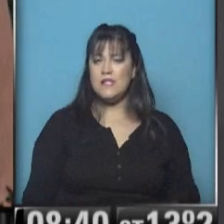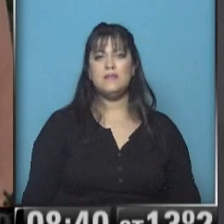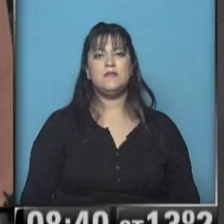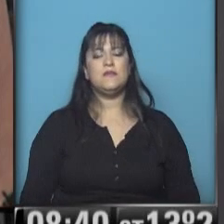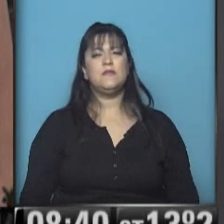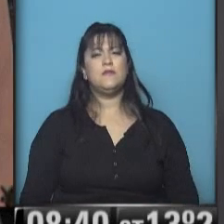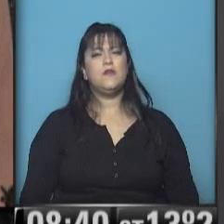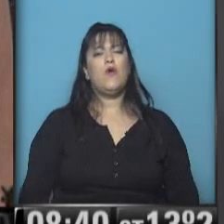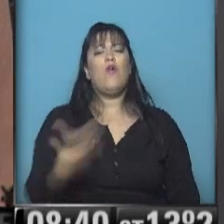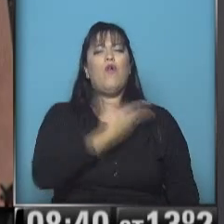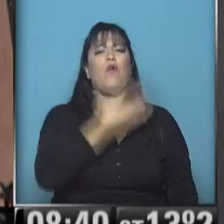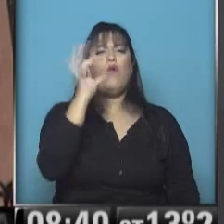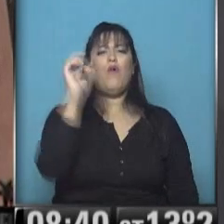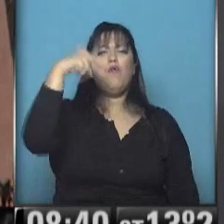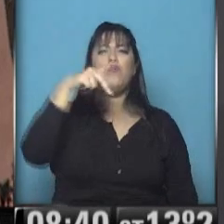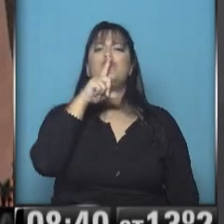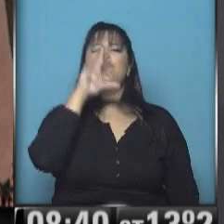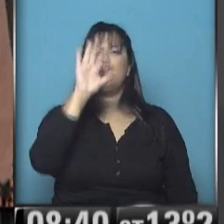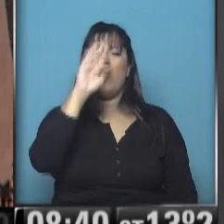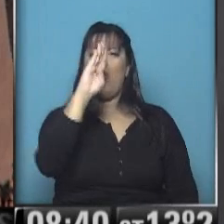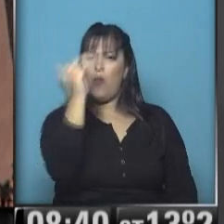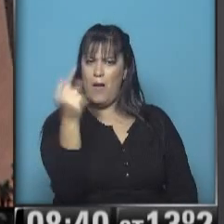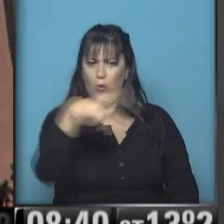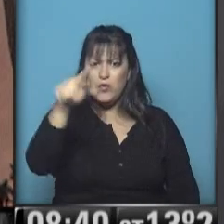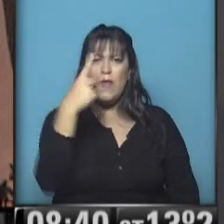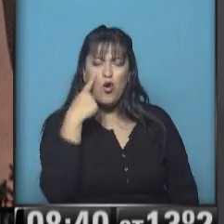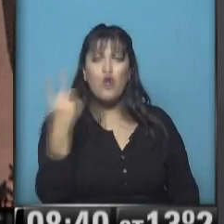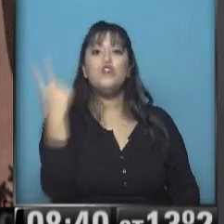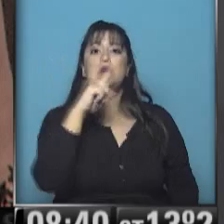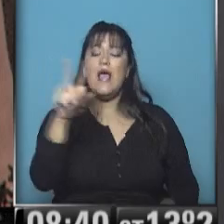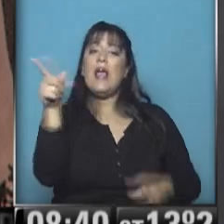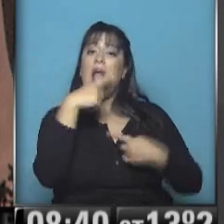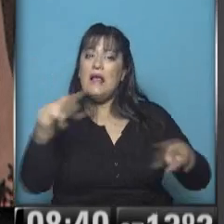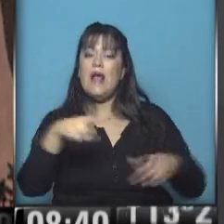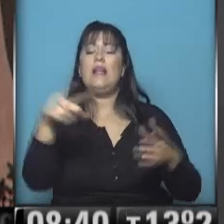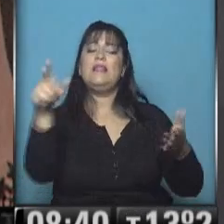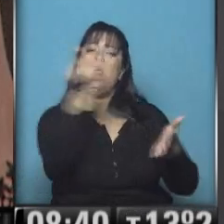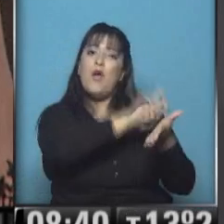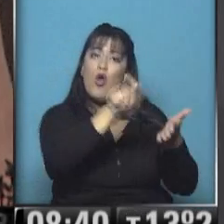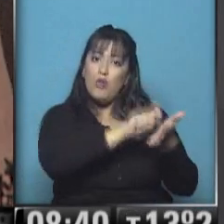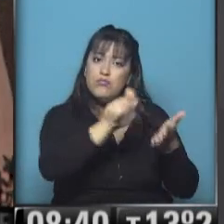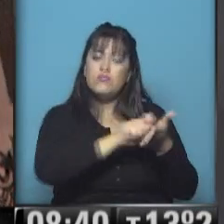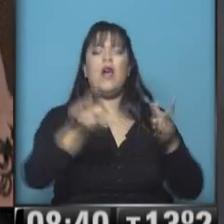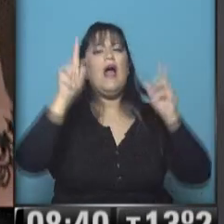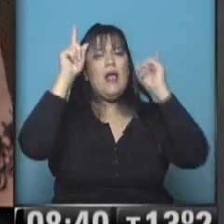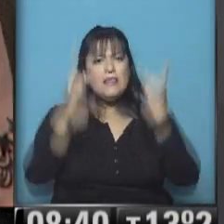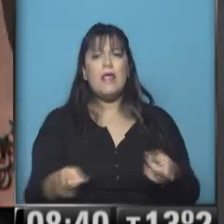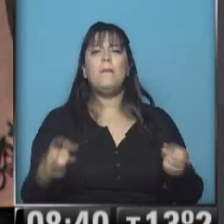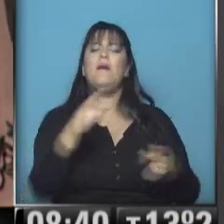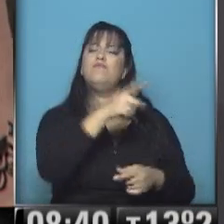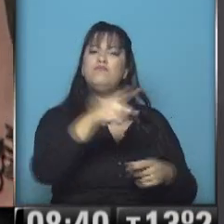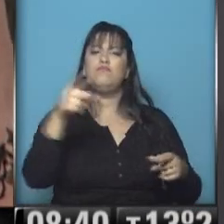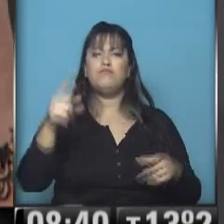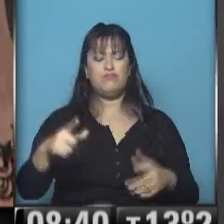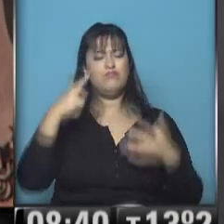Gracias. Horacio Fontova, ustedes lo conocen, cantante, músico, pero también dibujante y escritor. Fue galardonado en la legislatura de la Ciudad de Buenos